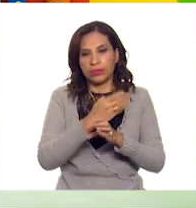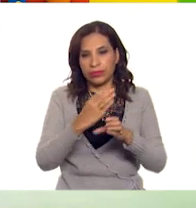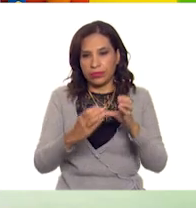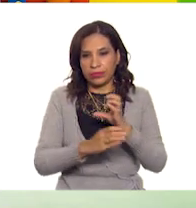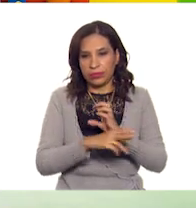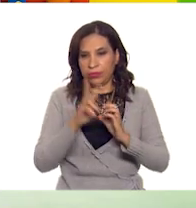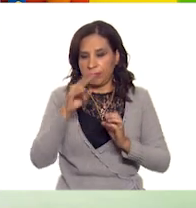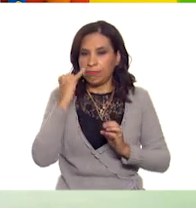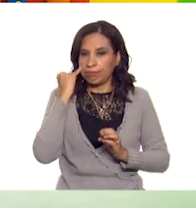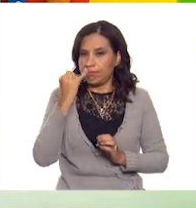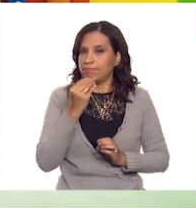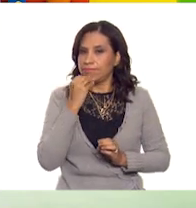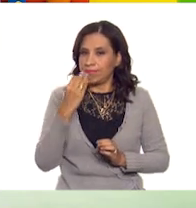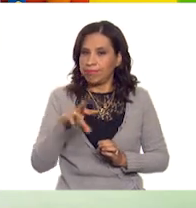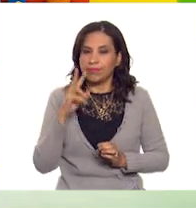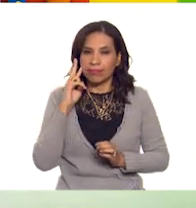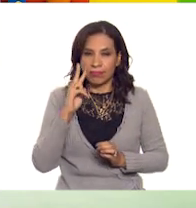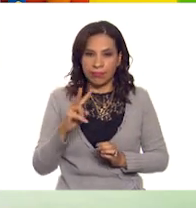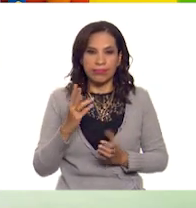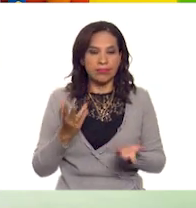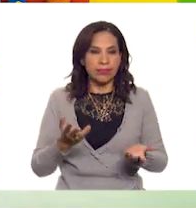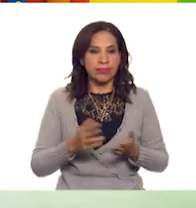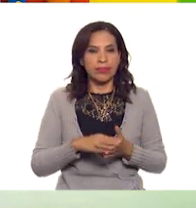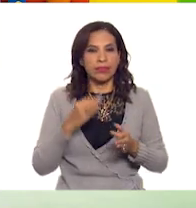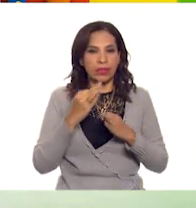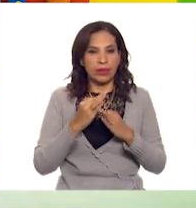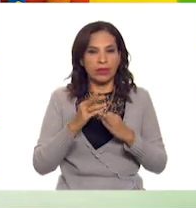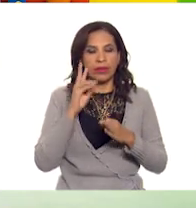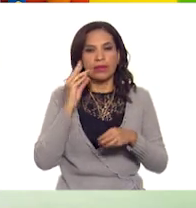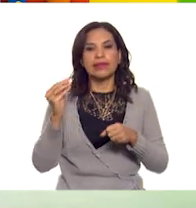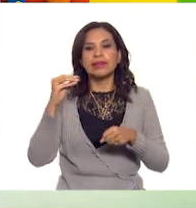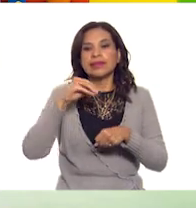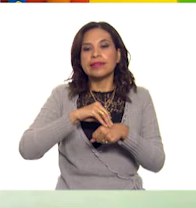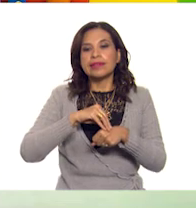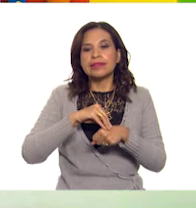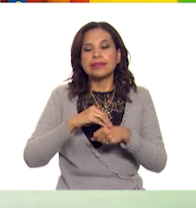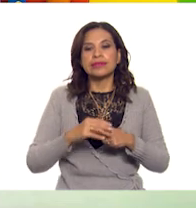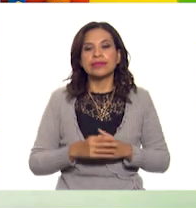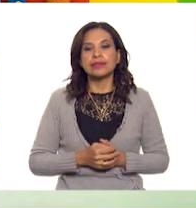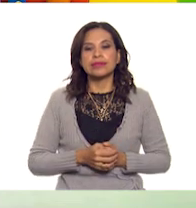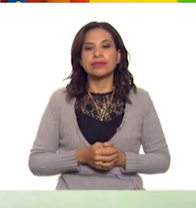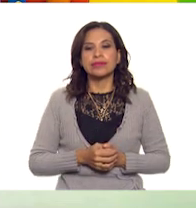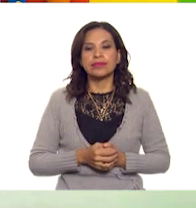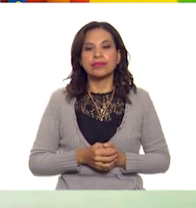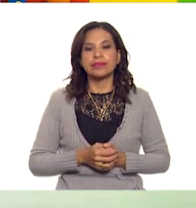¡Es una gran idea! Pues mira, aquí vamos a colocar